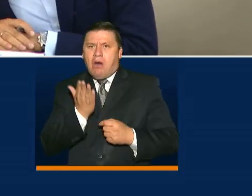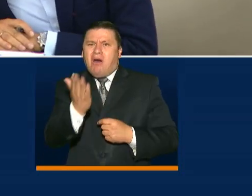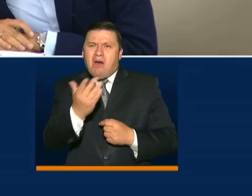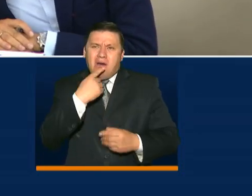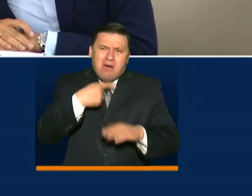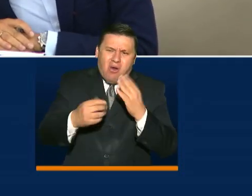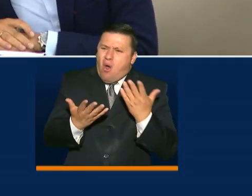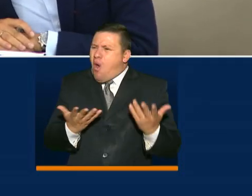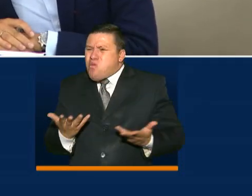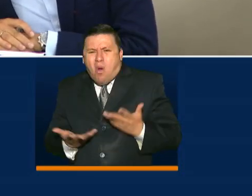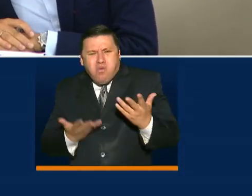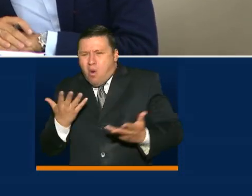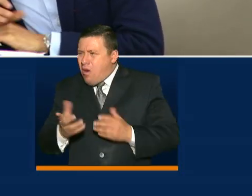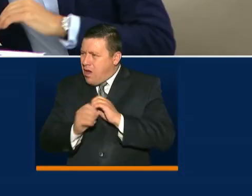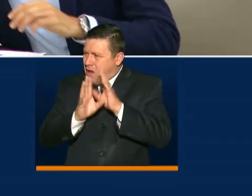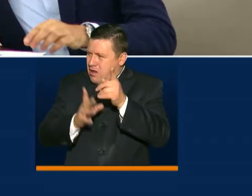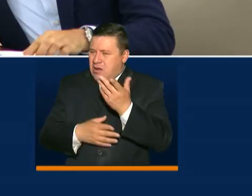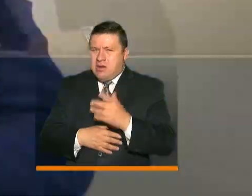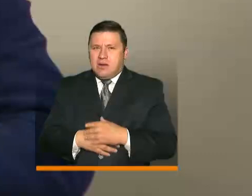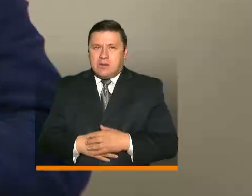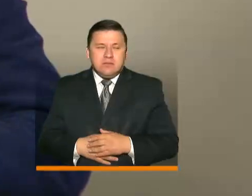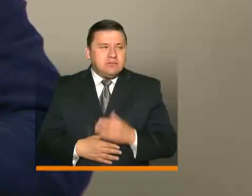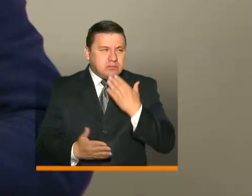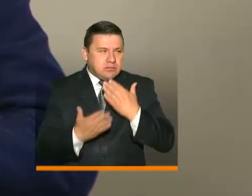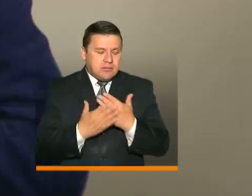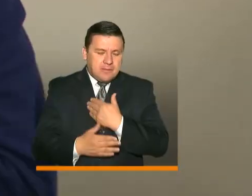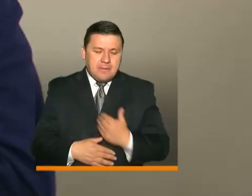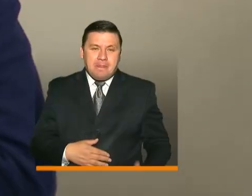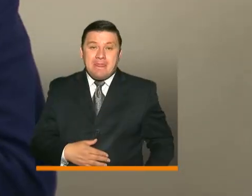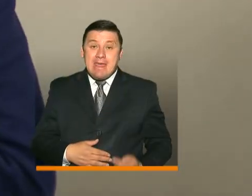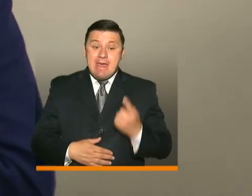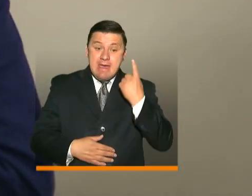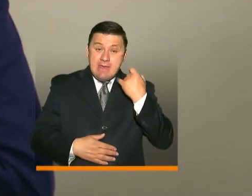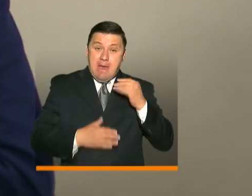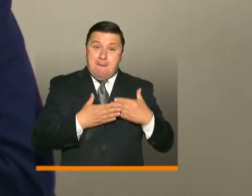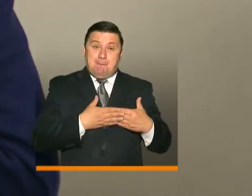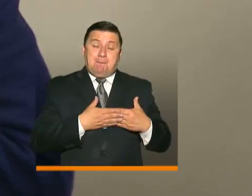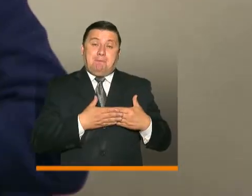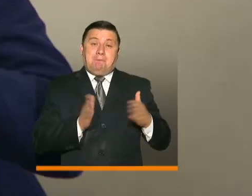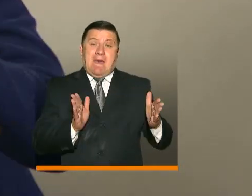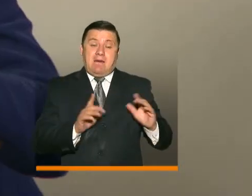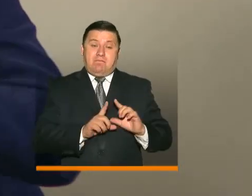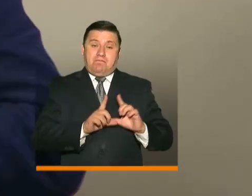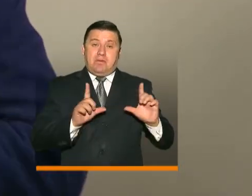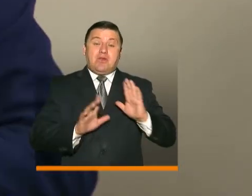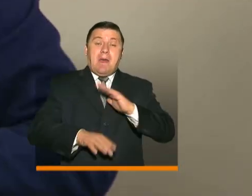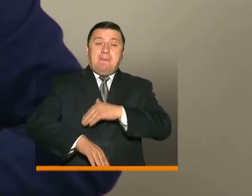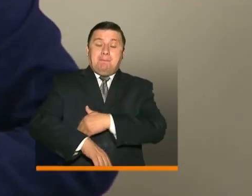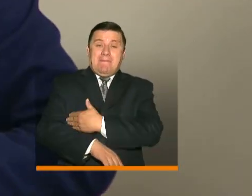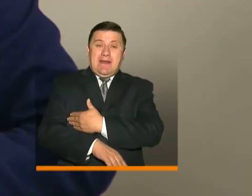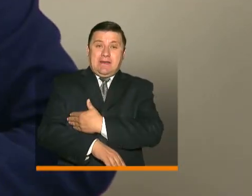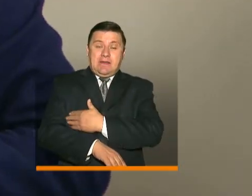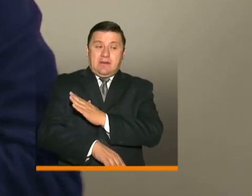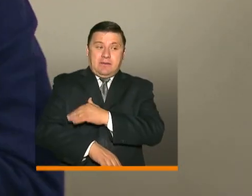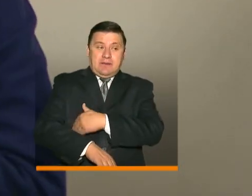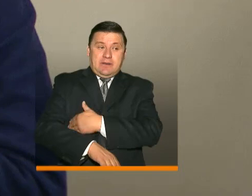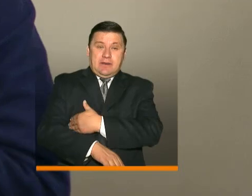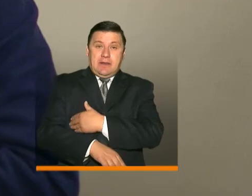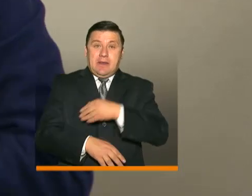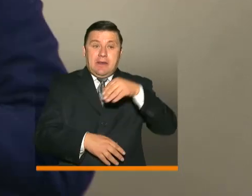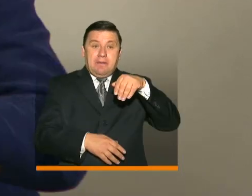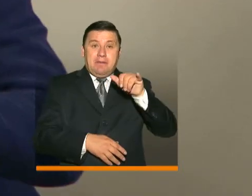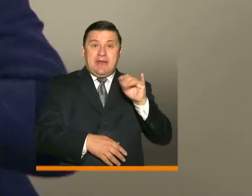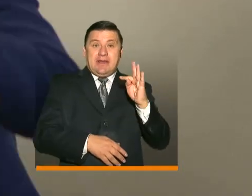recibe ese acceso a la plataforma de Coursera? Gracias, presidente. Desde ayer está habilitado el programa, está en el ministerio, en la página de